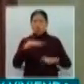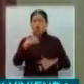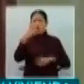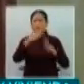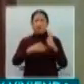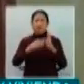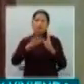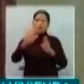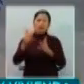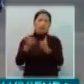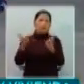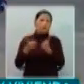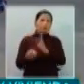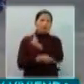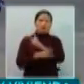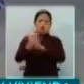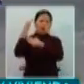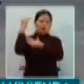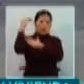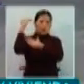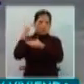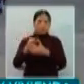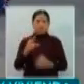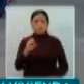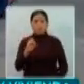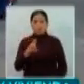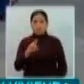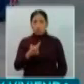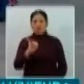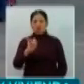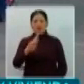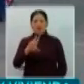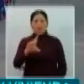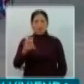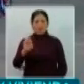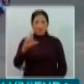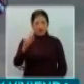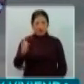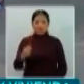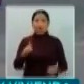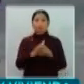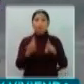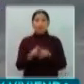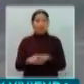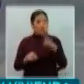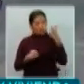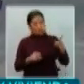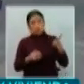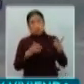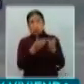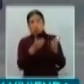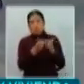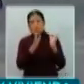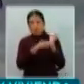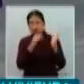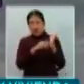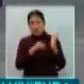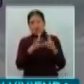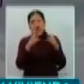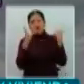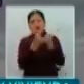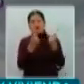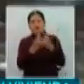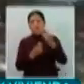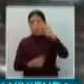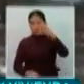Cruz, estamos en la provincia de Cordillera, también nos falta dos provincias en el